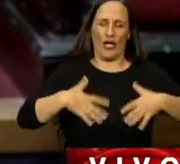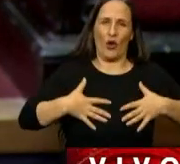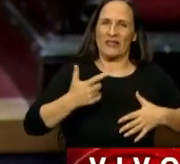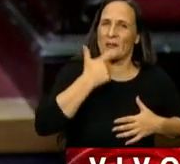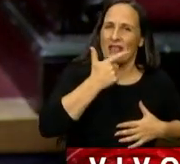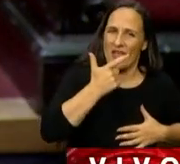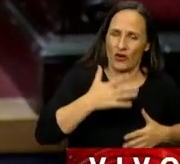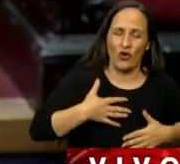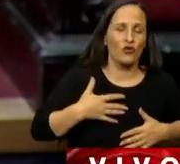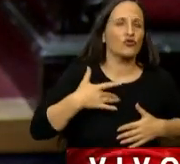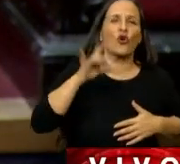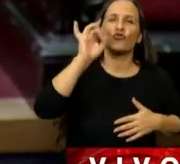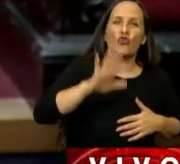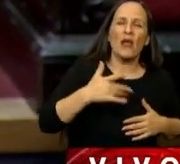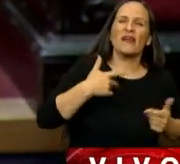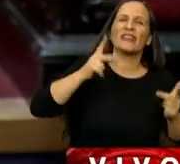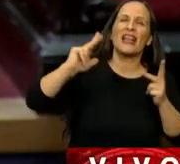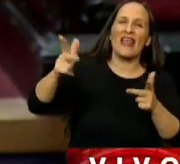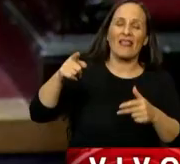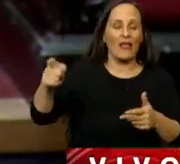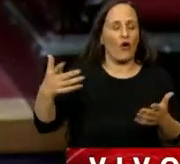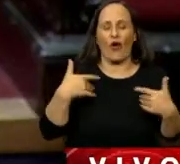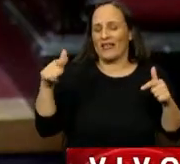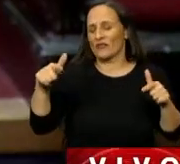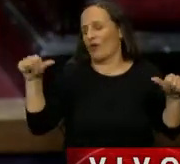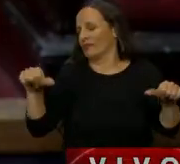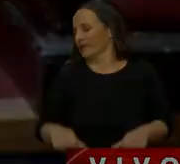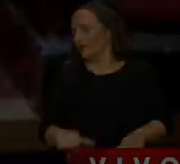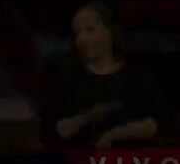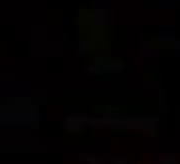rojo. Yo tan solo les digo que es un bajón. Gracias, señora Presidenta.